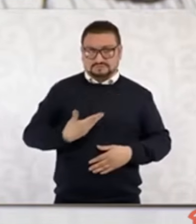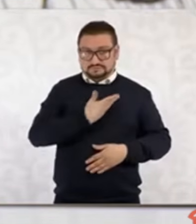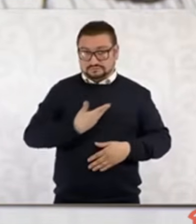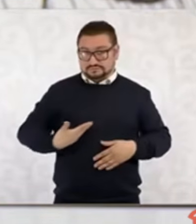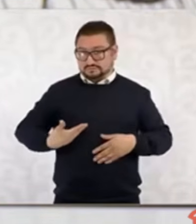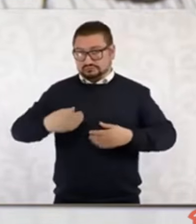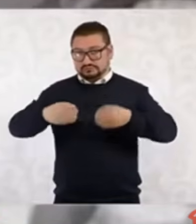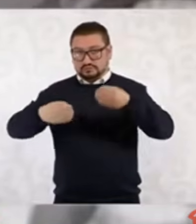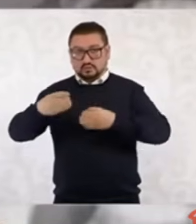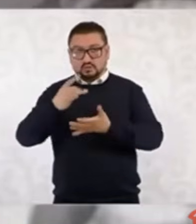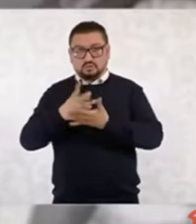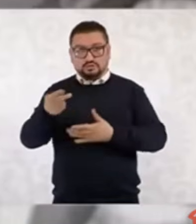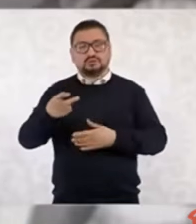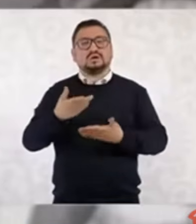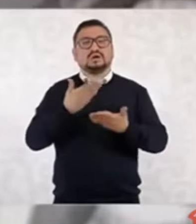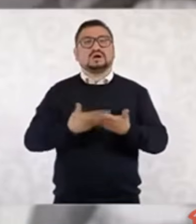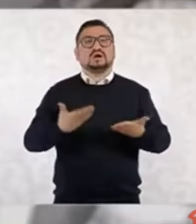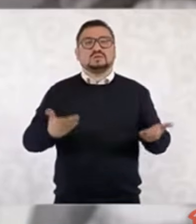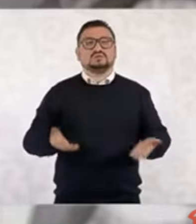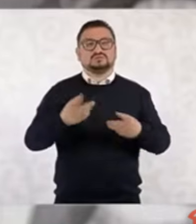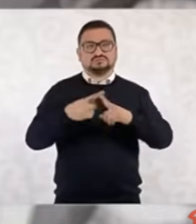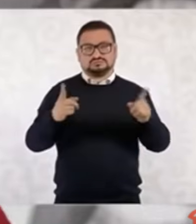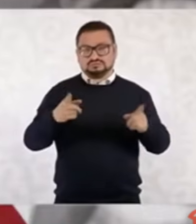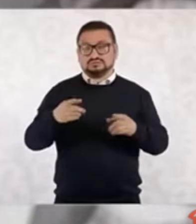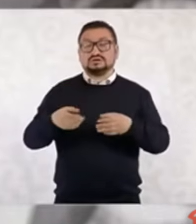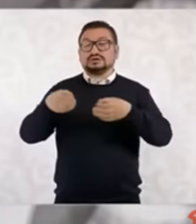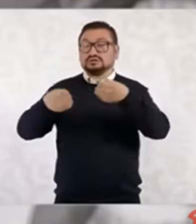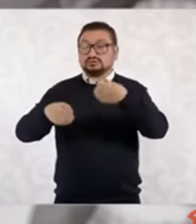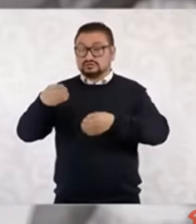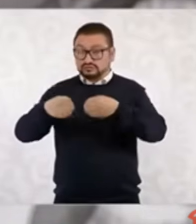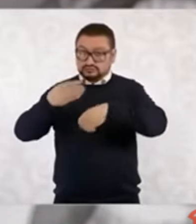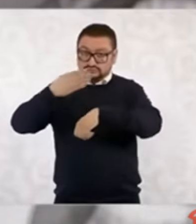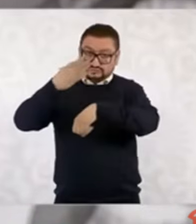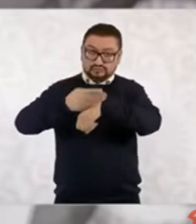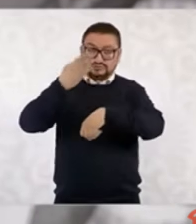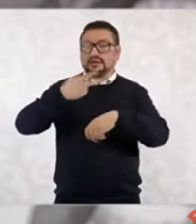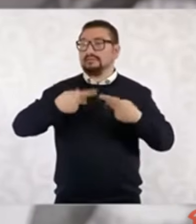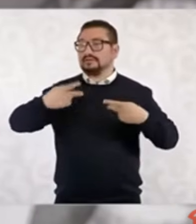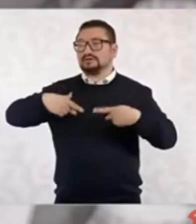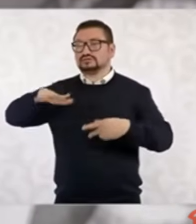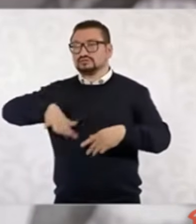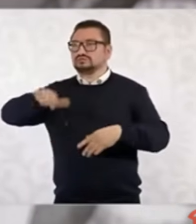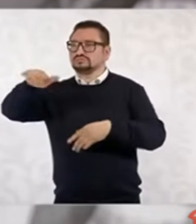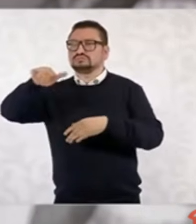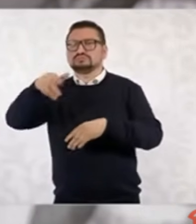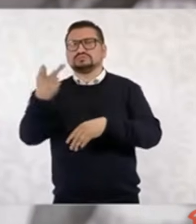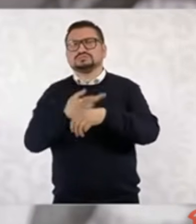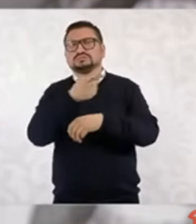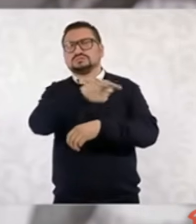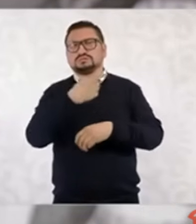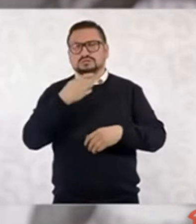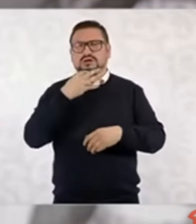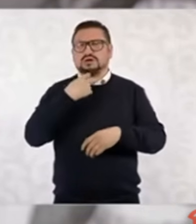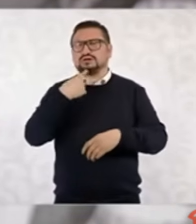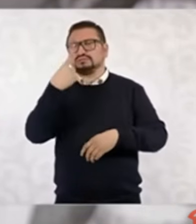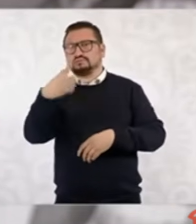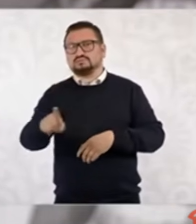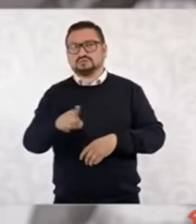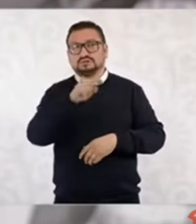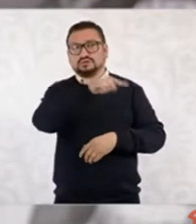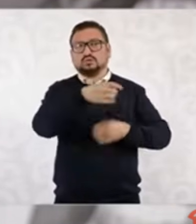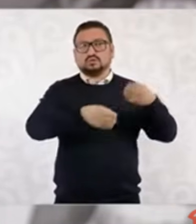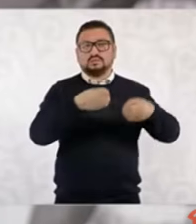Corte. Ese es, digamos, el principal mecanismo al que puede acceder el ciudadano para quejas de un